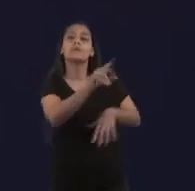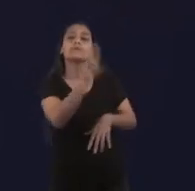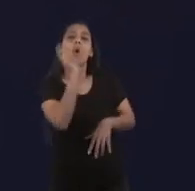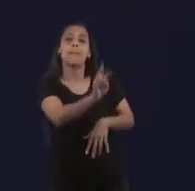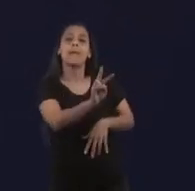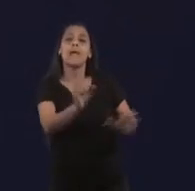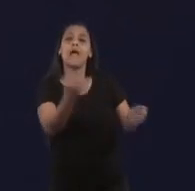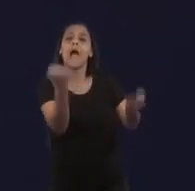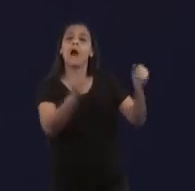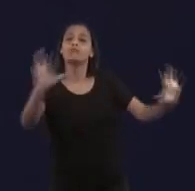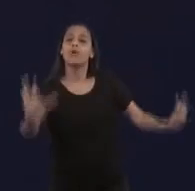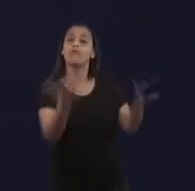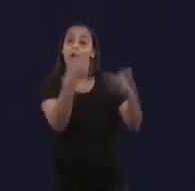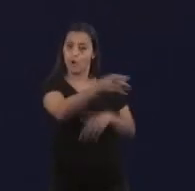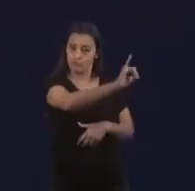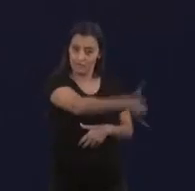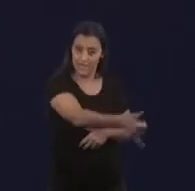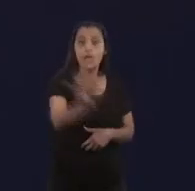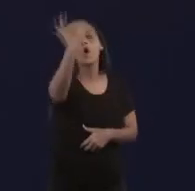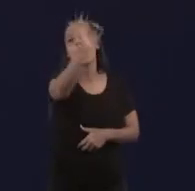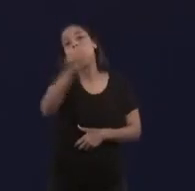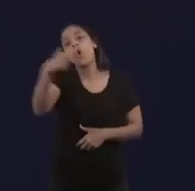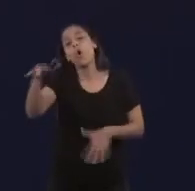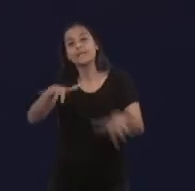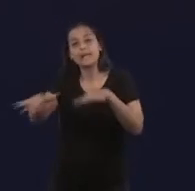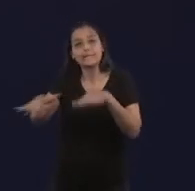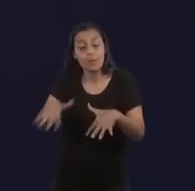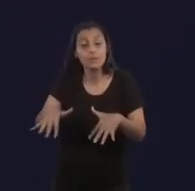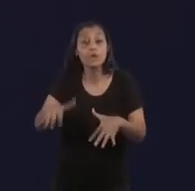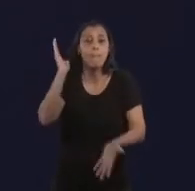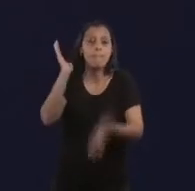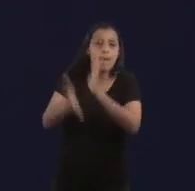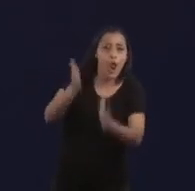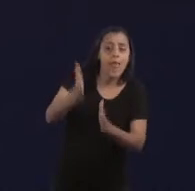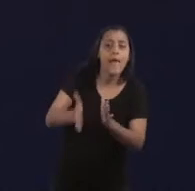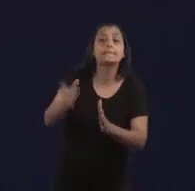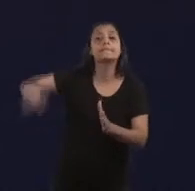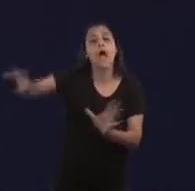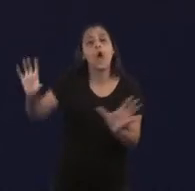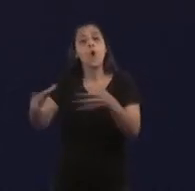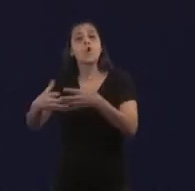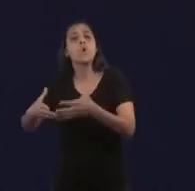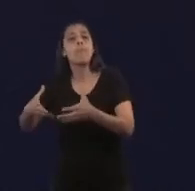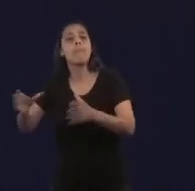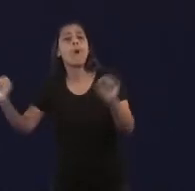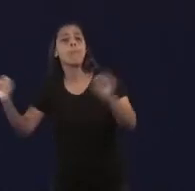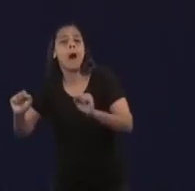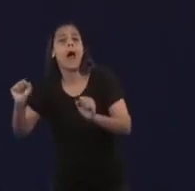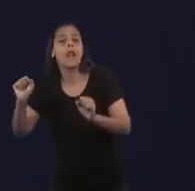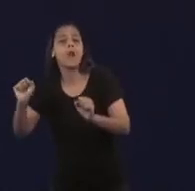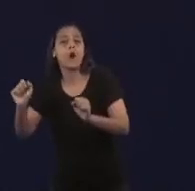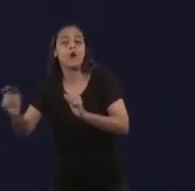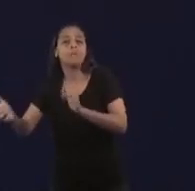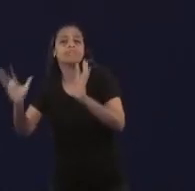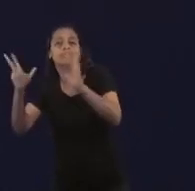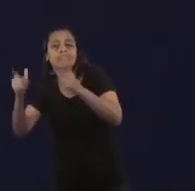Por supuesto, o a quienes son agredidos por delincuentes. Pero bueno, obviamente que,